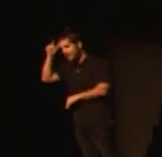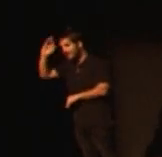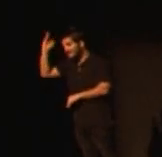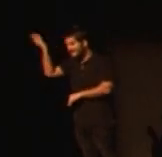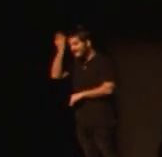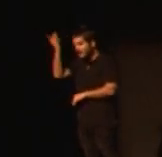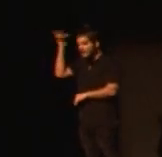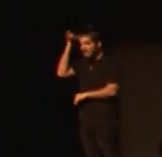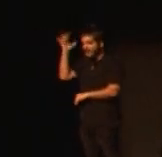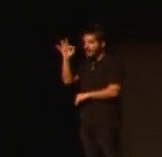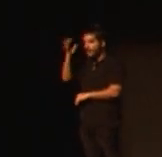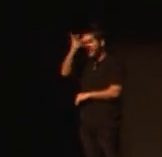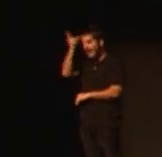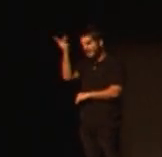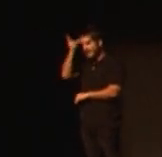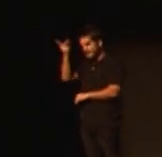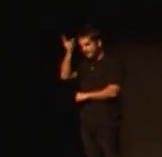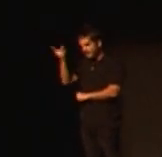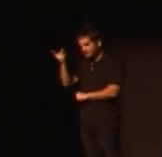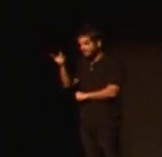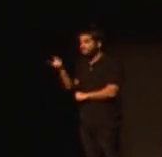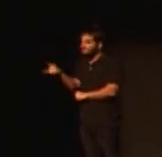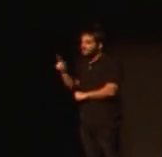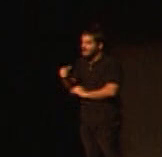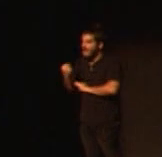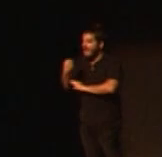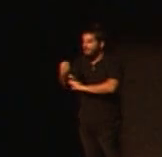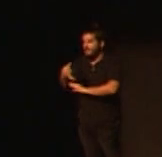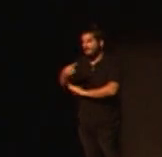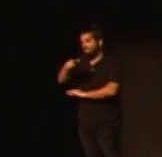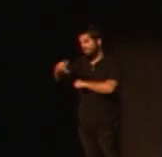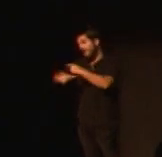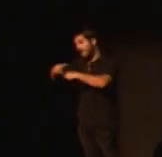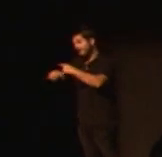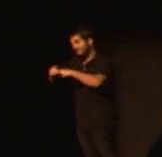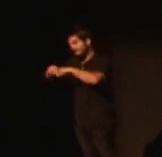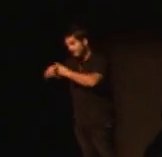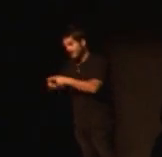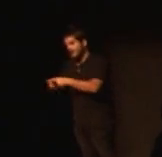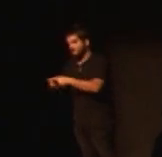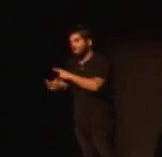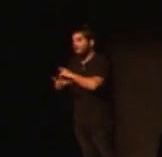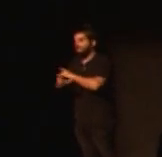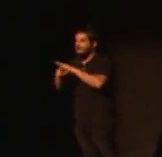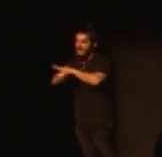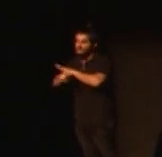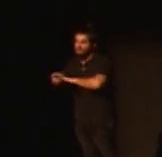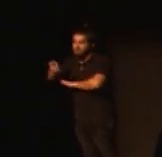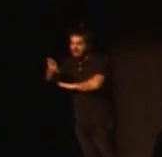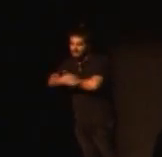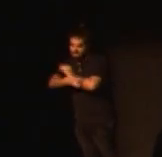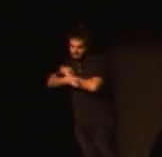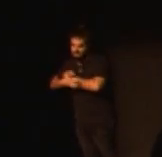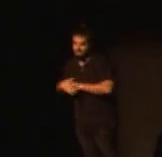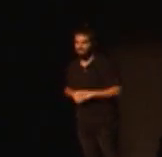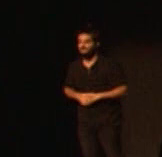Alzheimer, poniendo especial foco en aquellas familias con escasos recursos. Gracias por un trabajo que ya ha beneficiado de forma directa a más de 1.400 familias